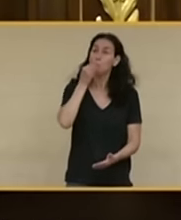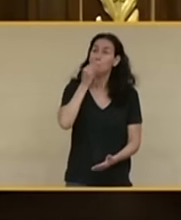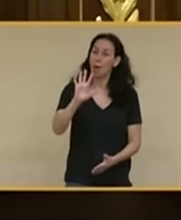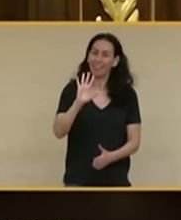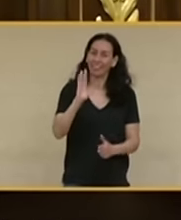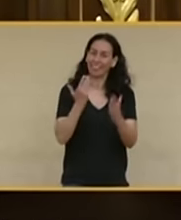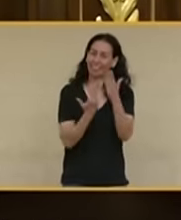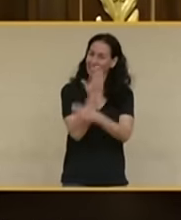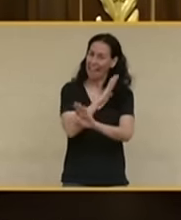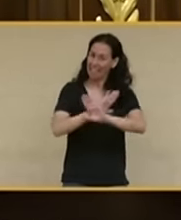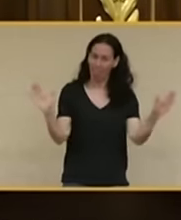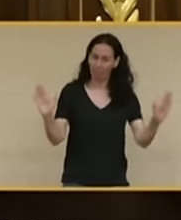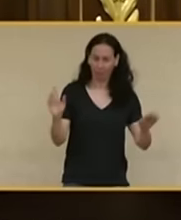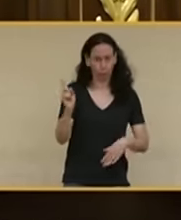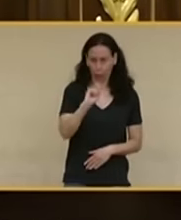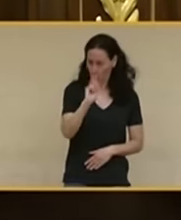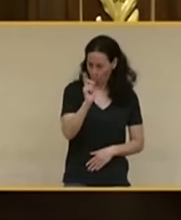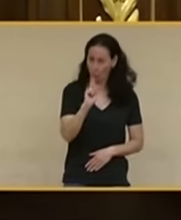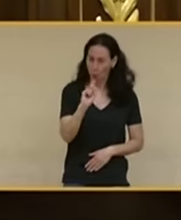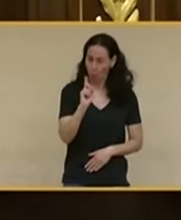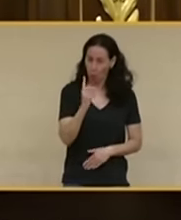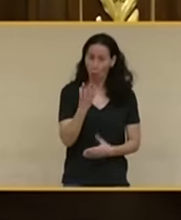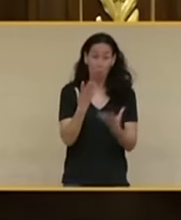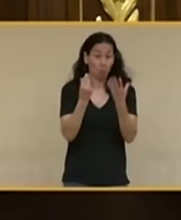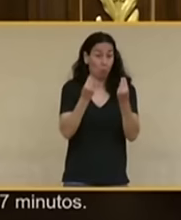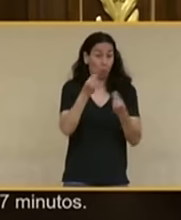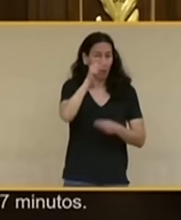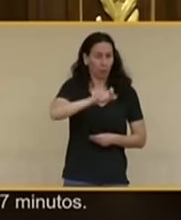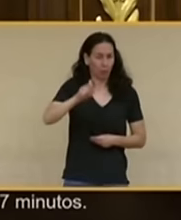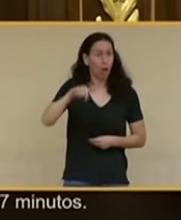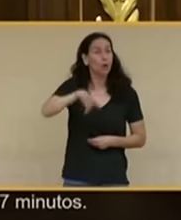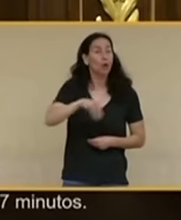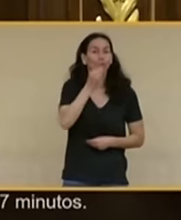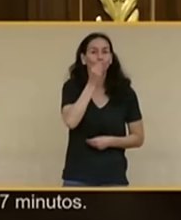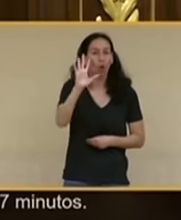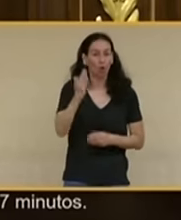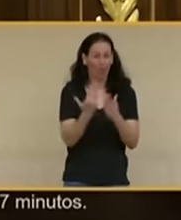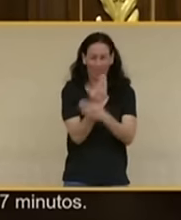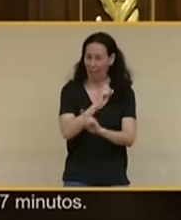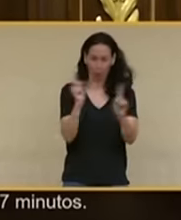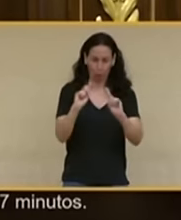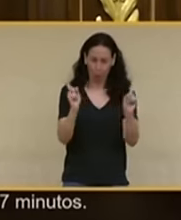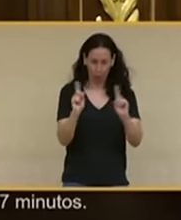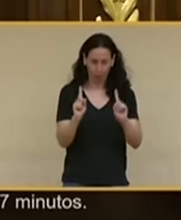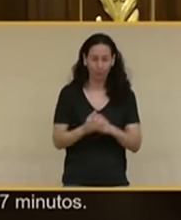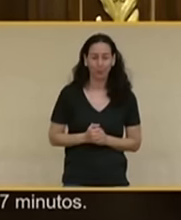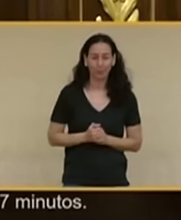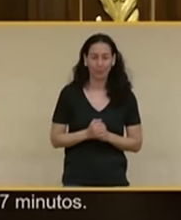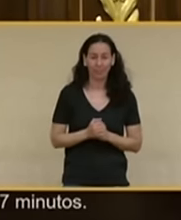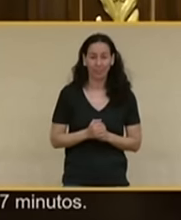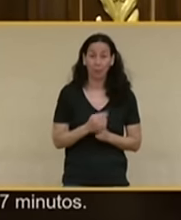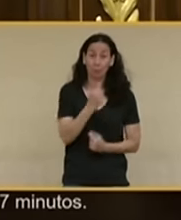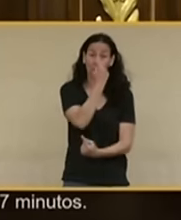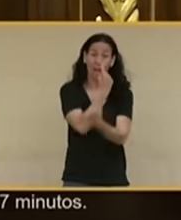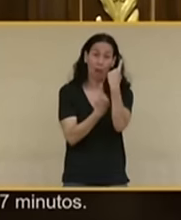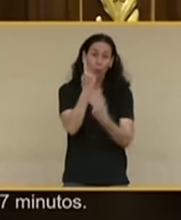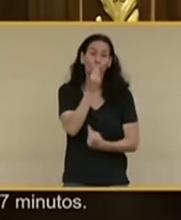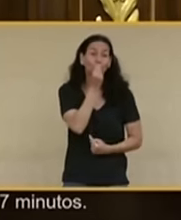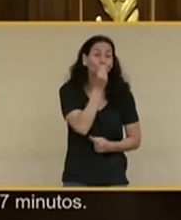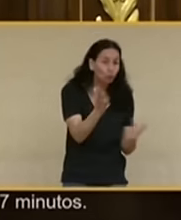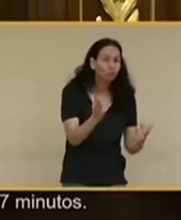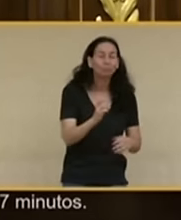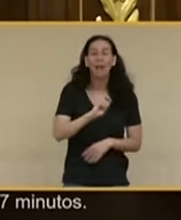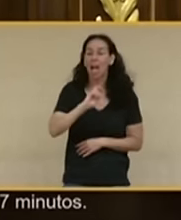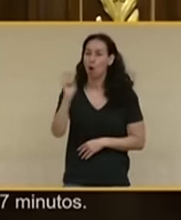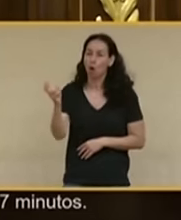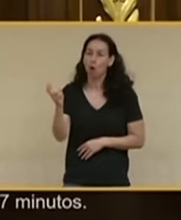día. Hoy no només es un bon para día. Muchas personas, hoy no solo es un buen día. Los no partidos. Para unas ideas. Un buen día para los partidos. No solo